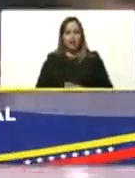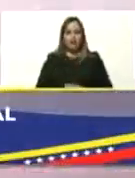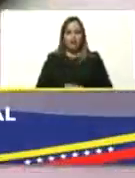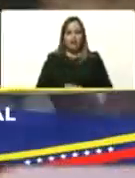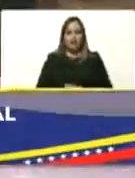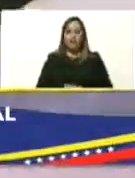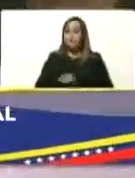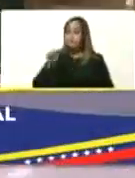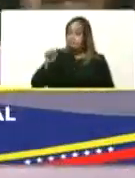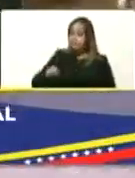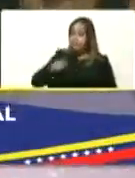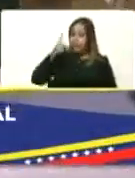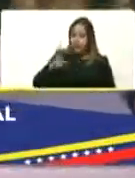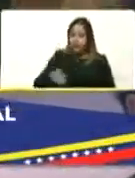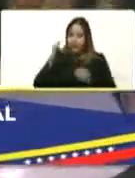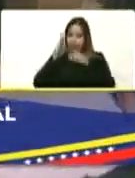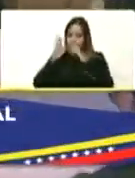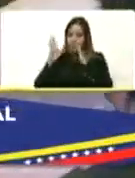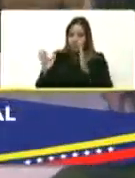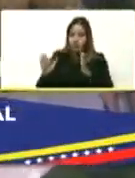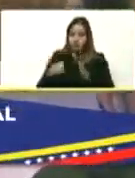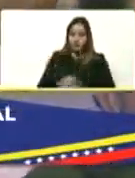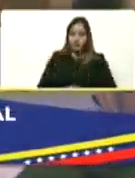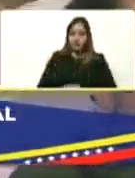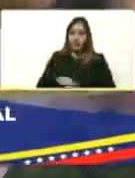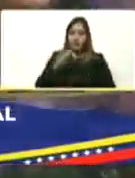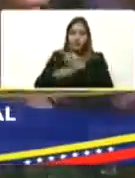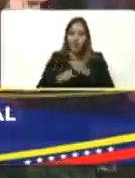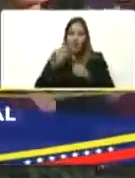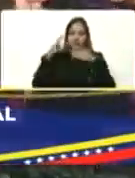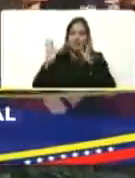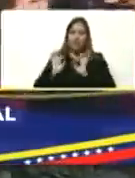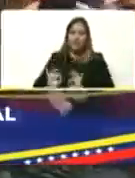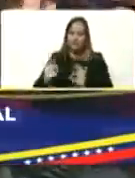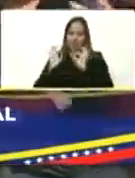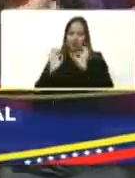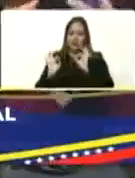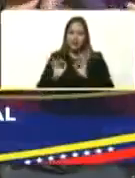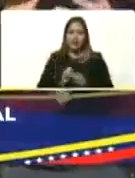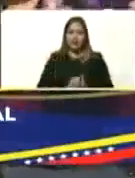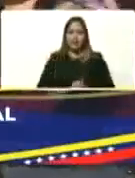hay que atender y prestar atención especial